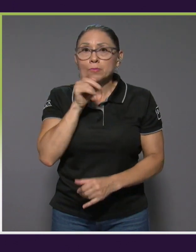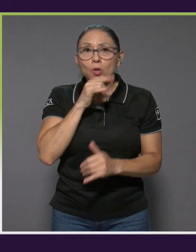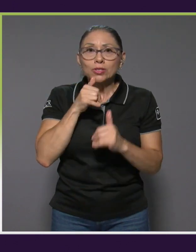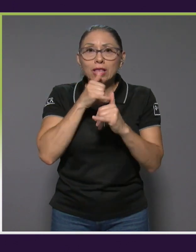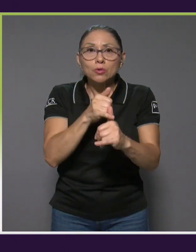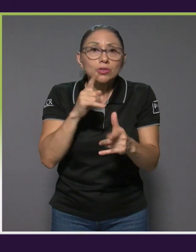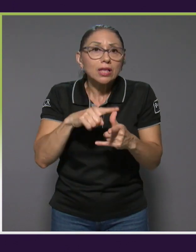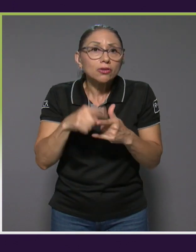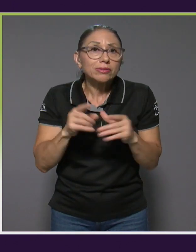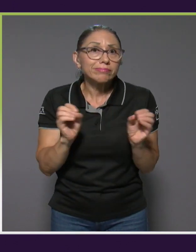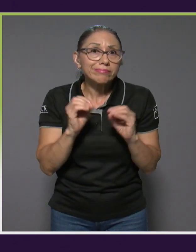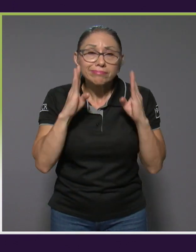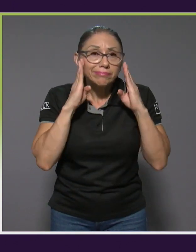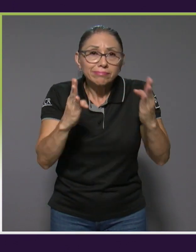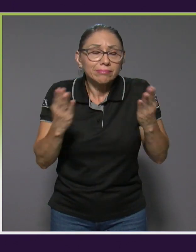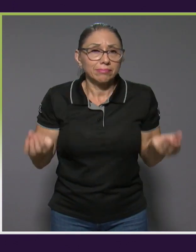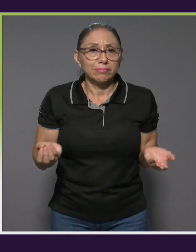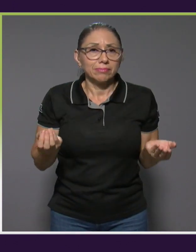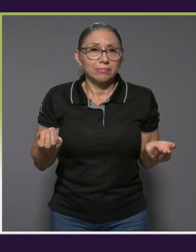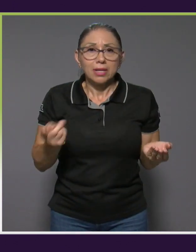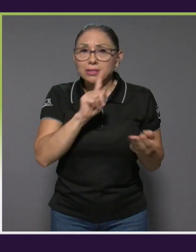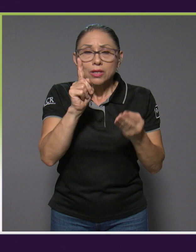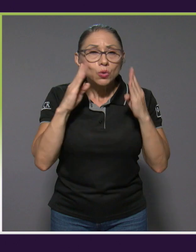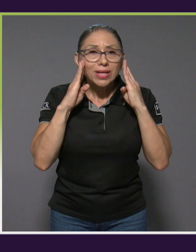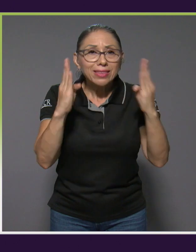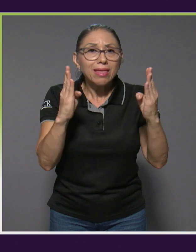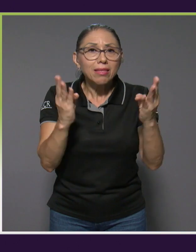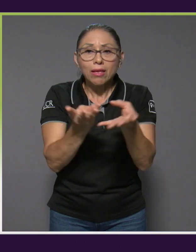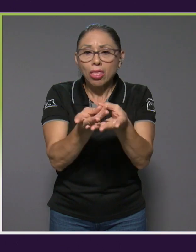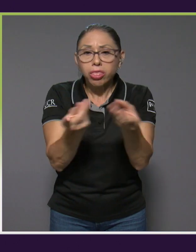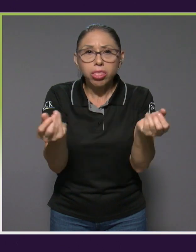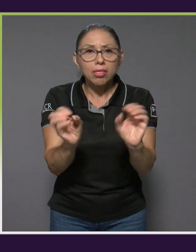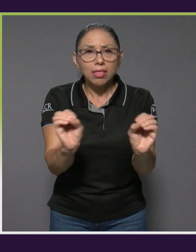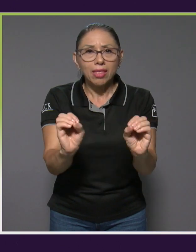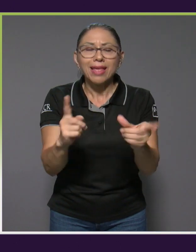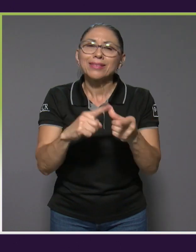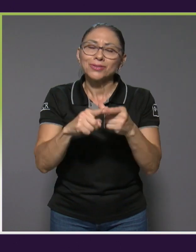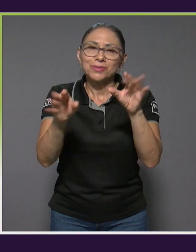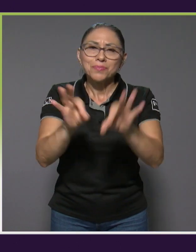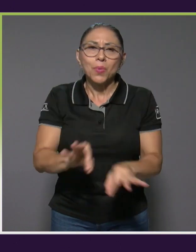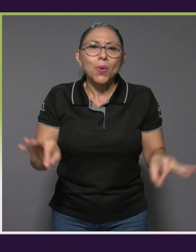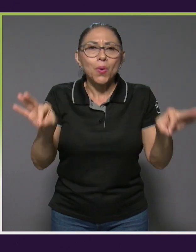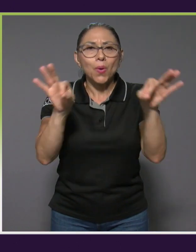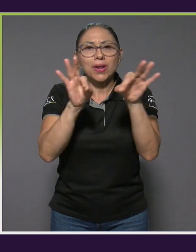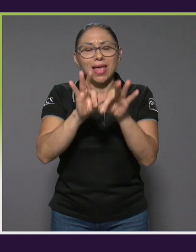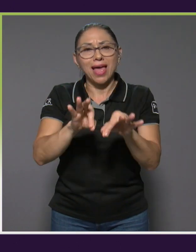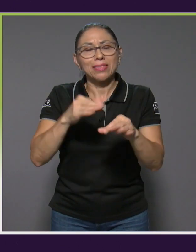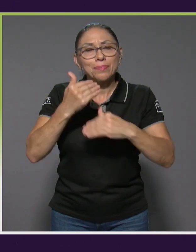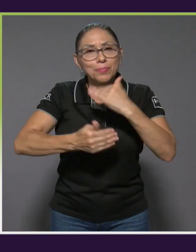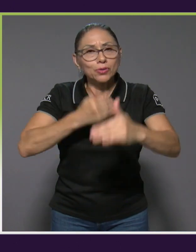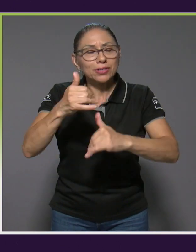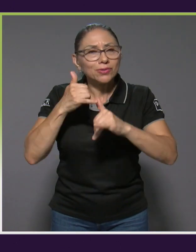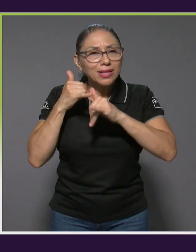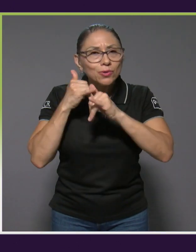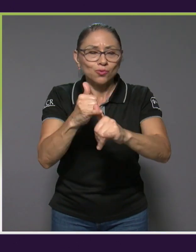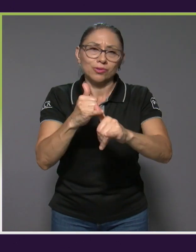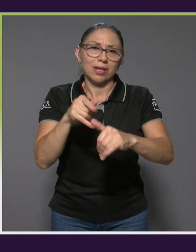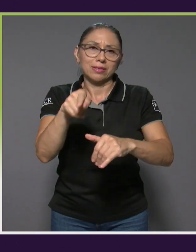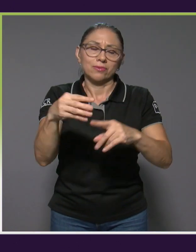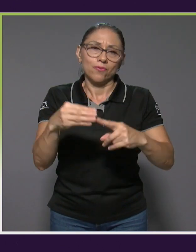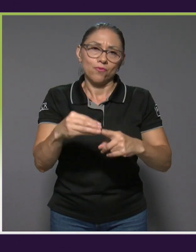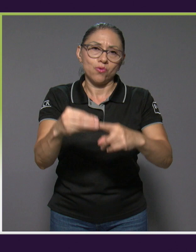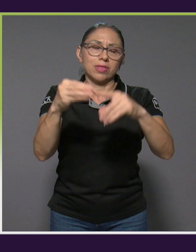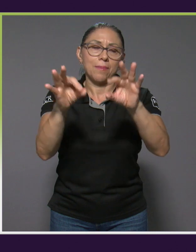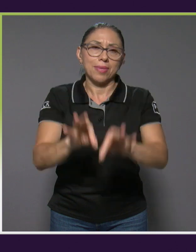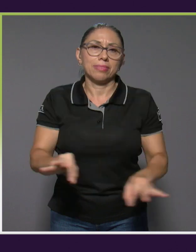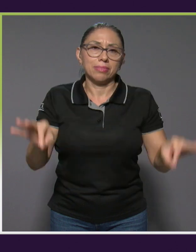atiende y lo que no se atiende no se soluciona. Entonces es importante ese proceso de denuncia, fundamental.